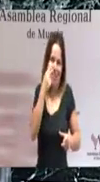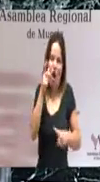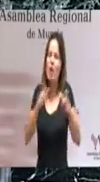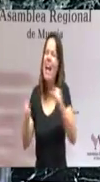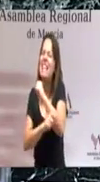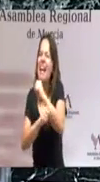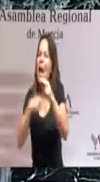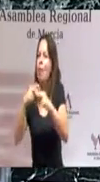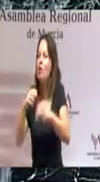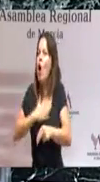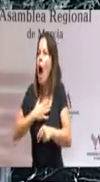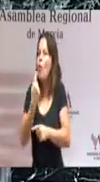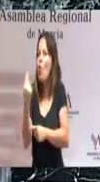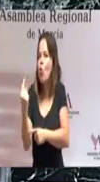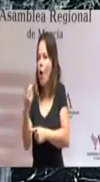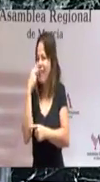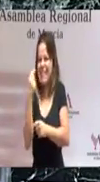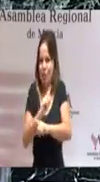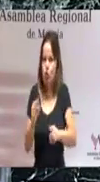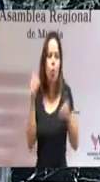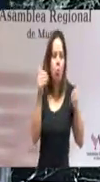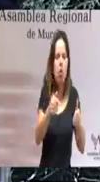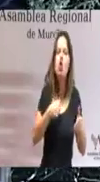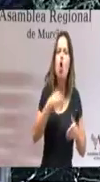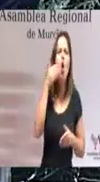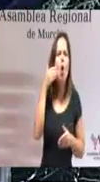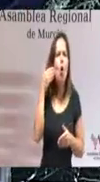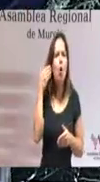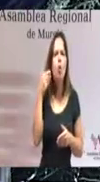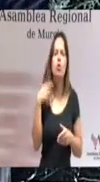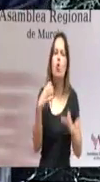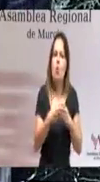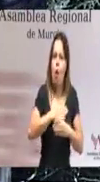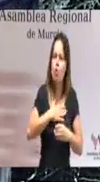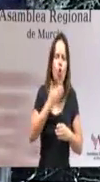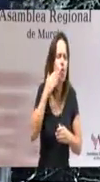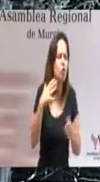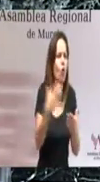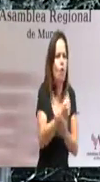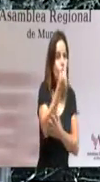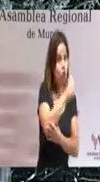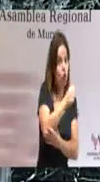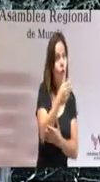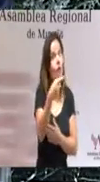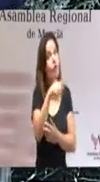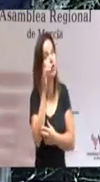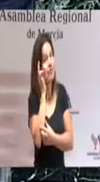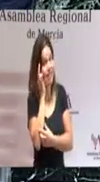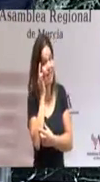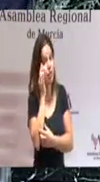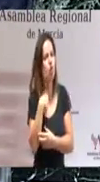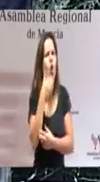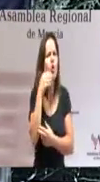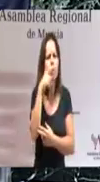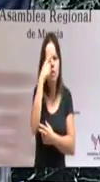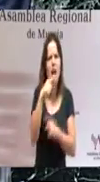estrategia particular de un partido. Estoy orgulloso de mi grupo. Estoy muy orgulloso de vosotros y de vosotras. Estoy muy orgulloso porque sé